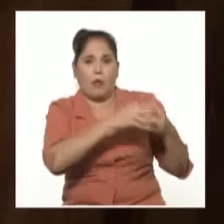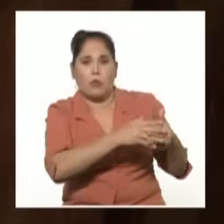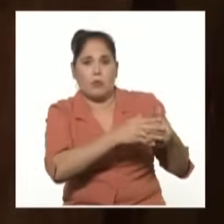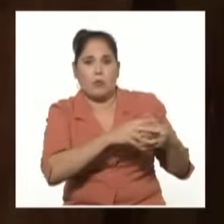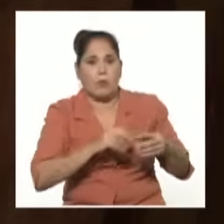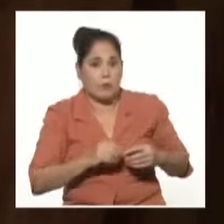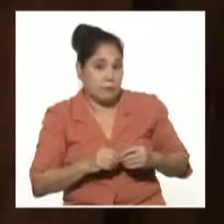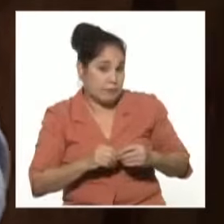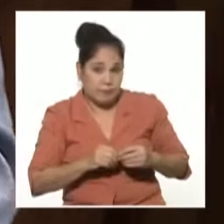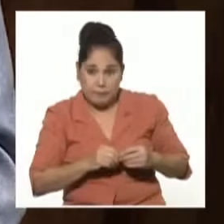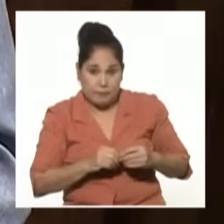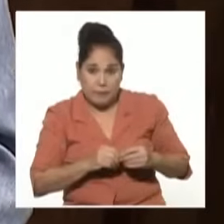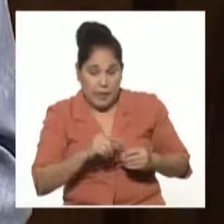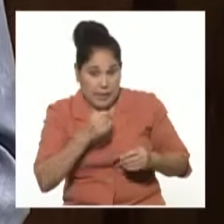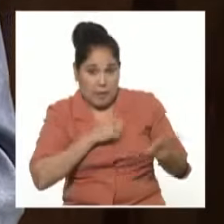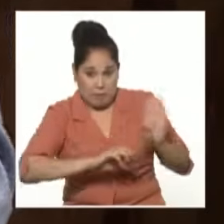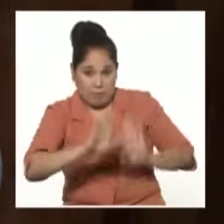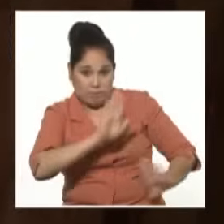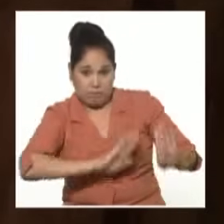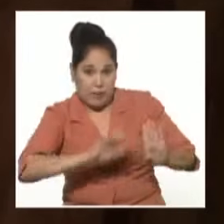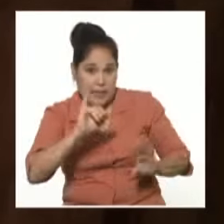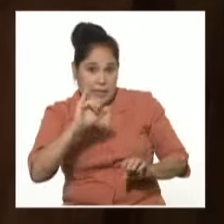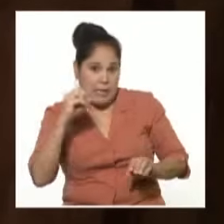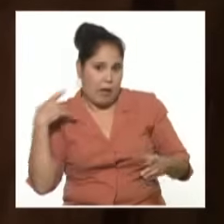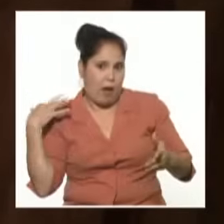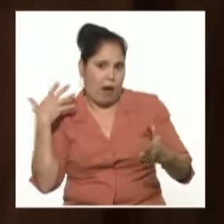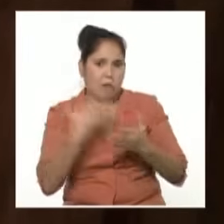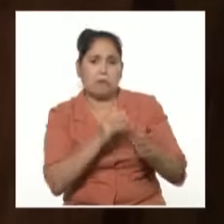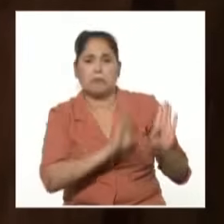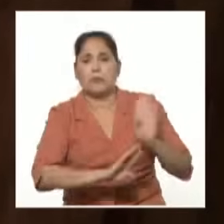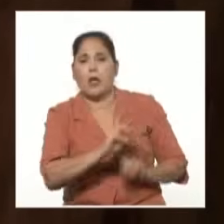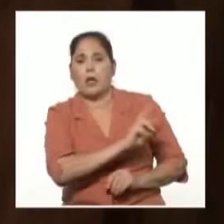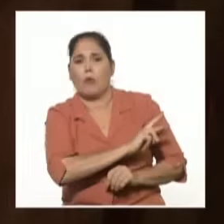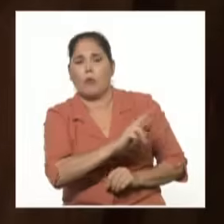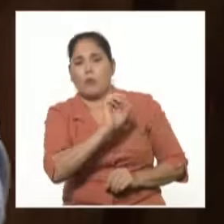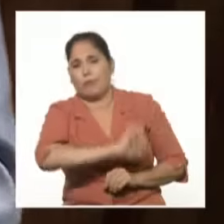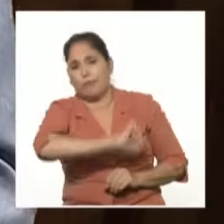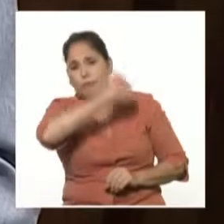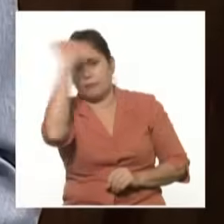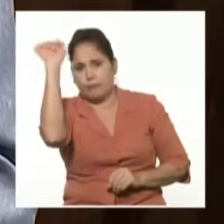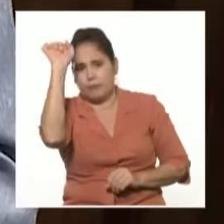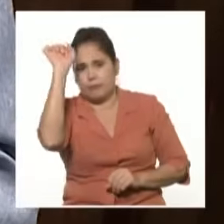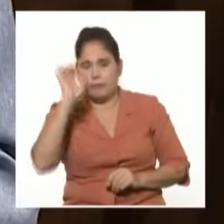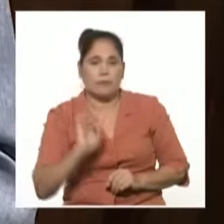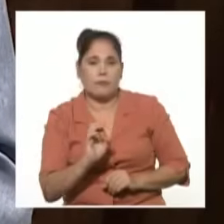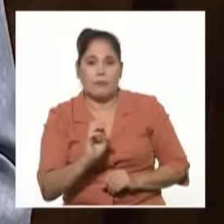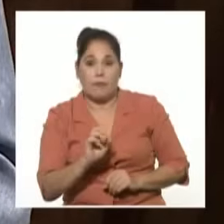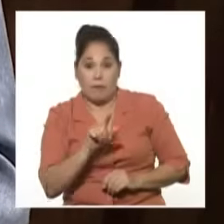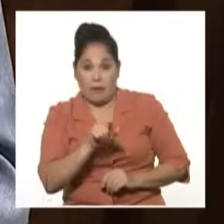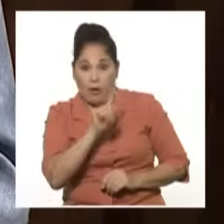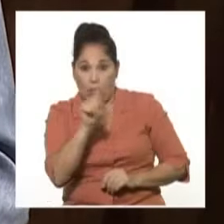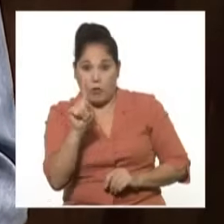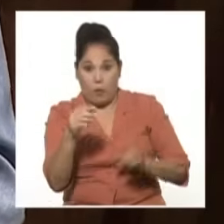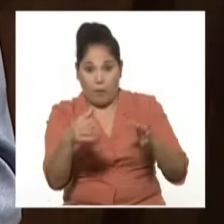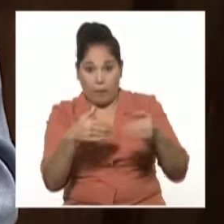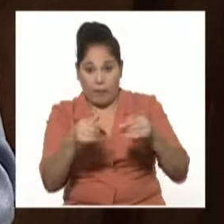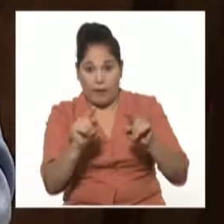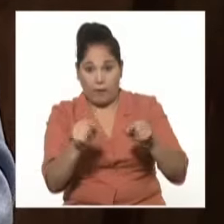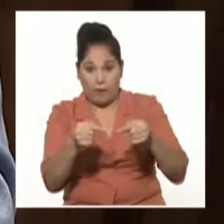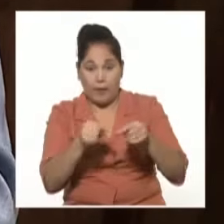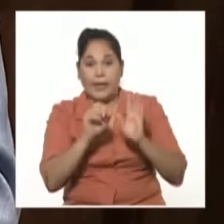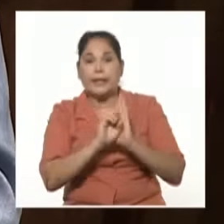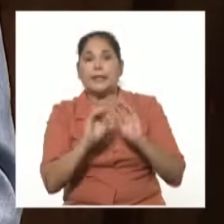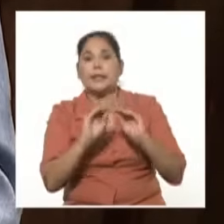planeta y que la ha defendido durante más de 6 décadas exitosamente. Al cerrar este onceno pleno, el llamado